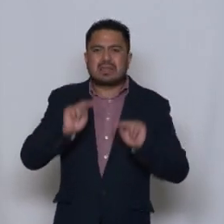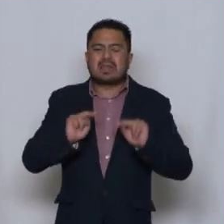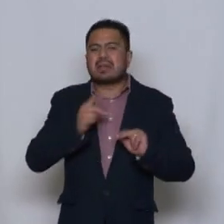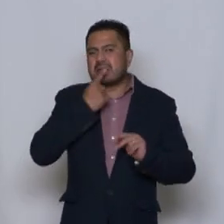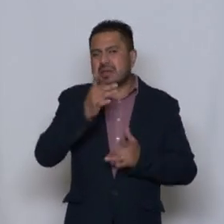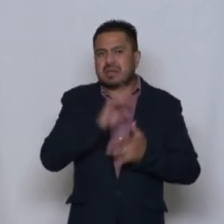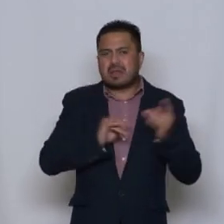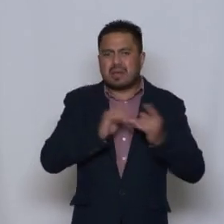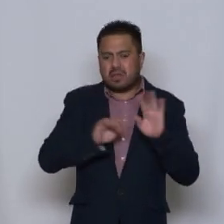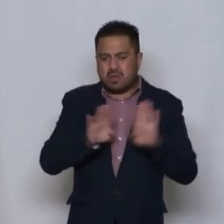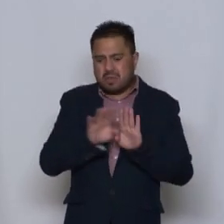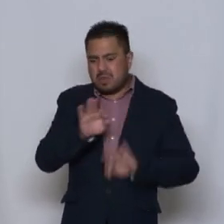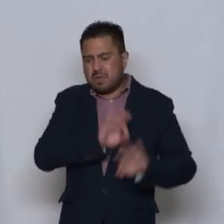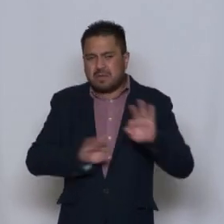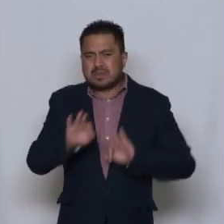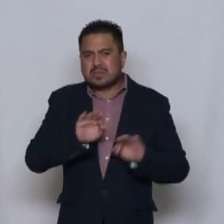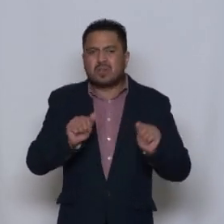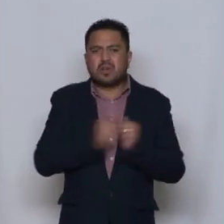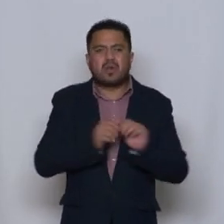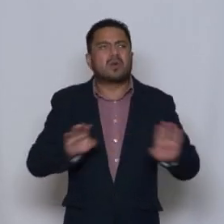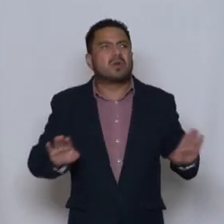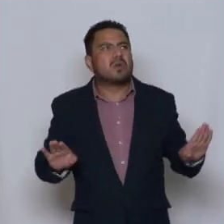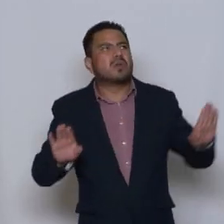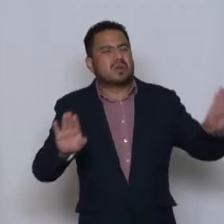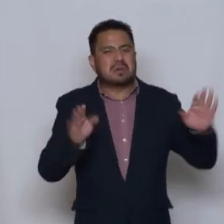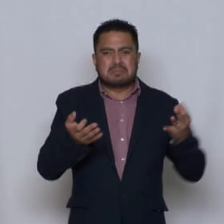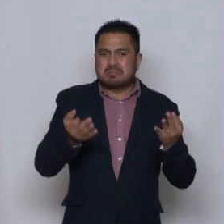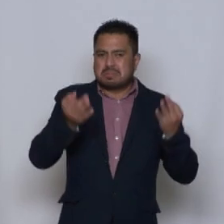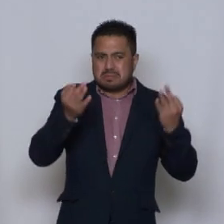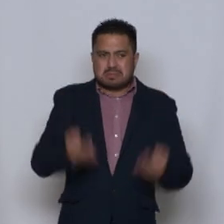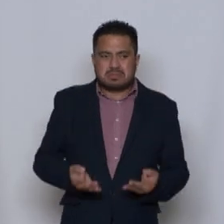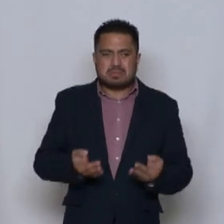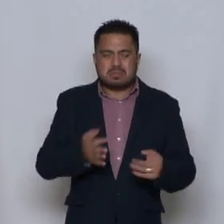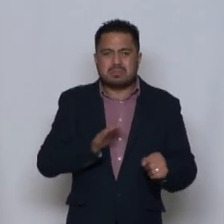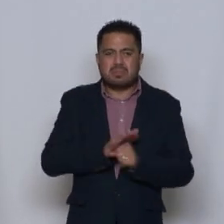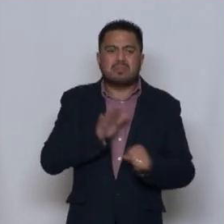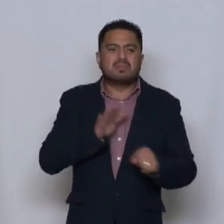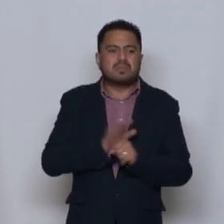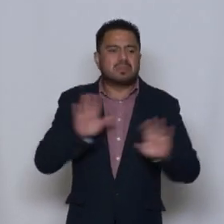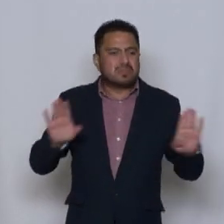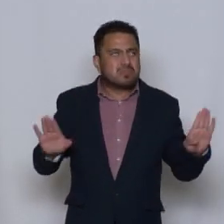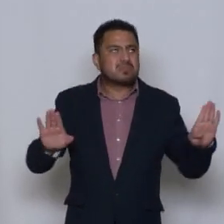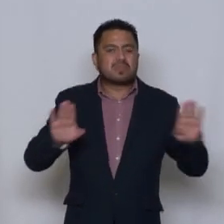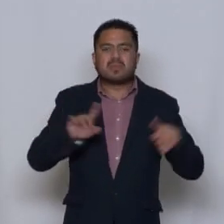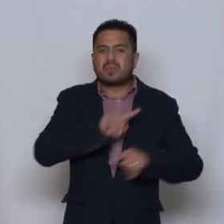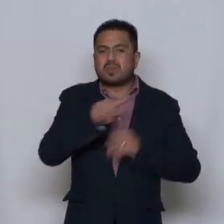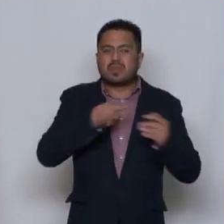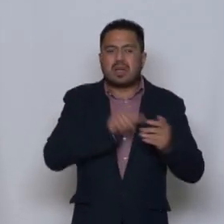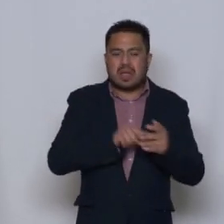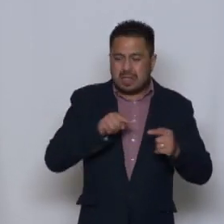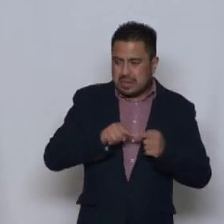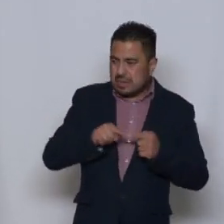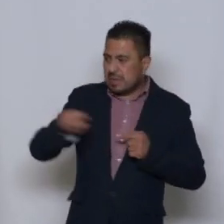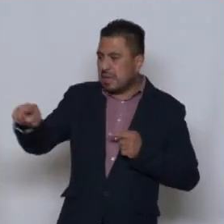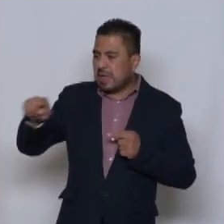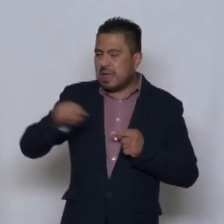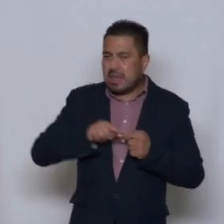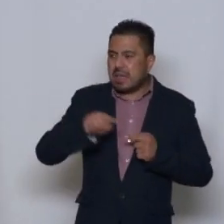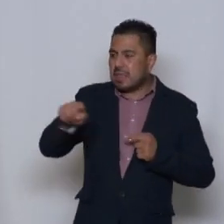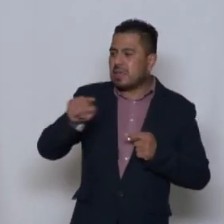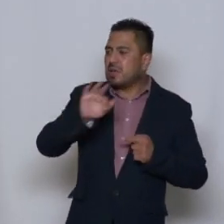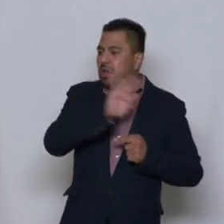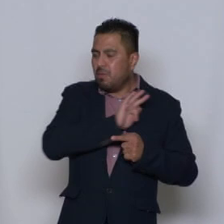digamos, de física en cuanto a la aerodinámica y a la eficiencia del vuelo y a las distancias que